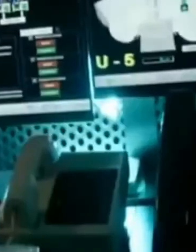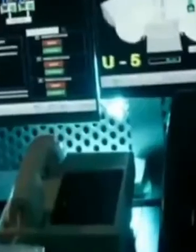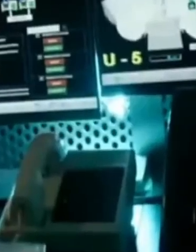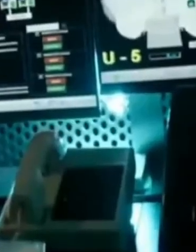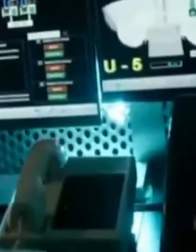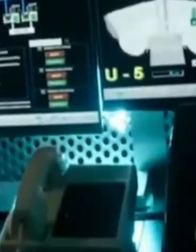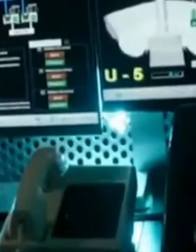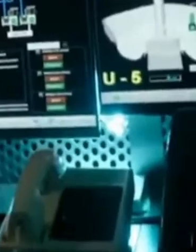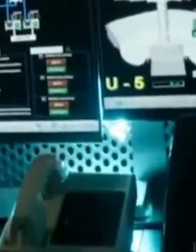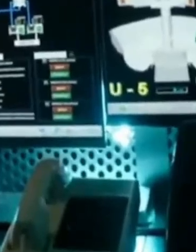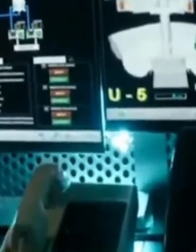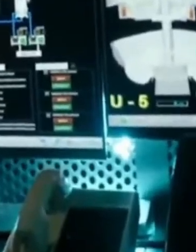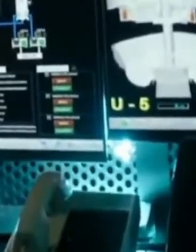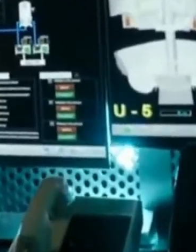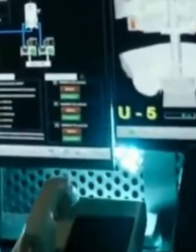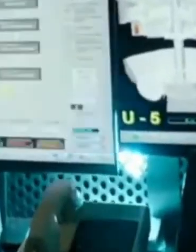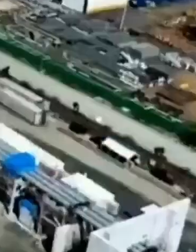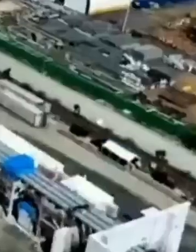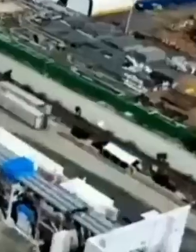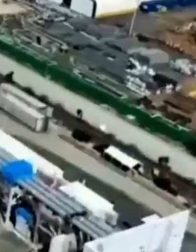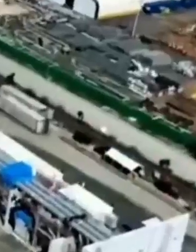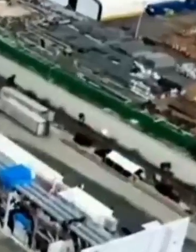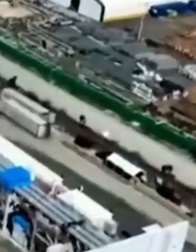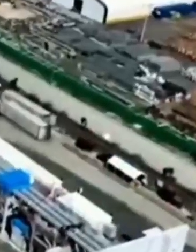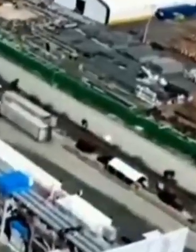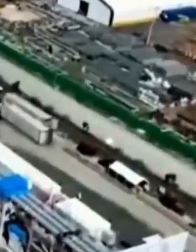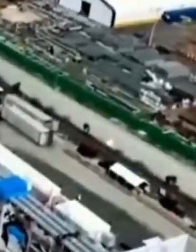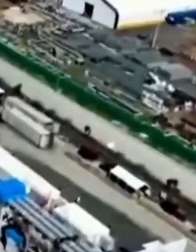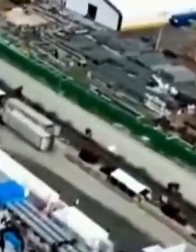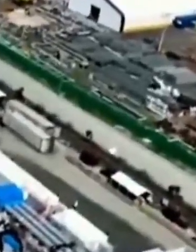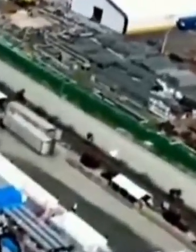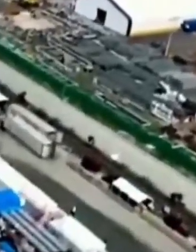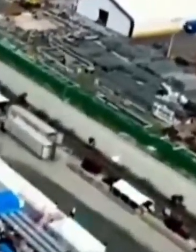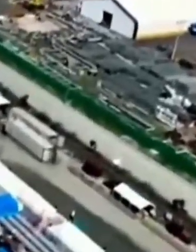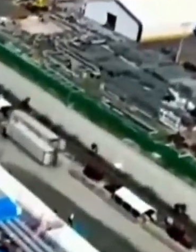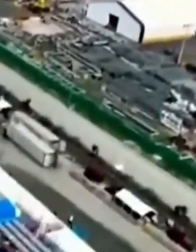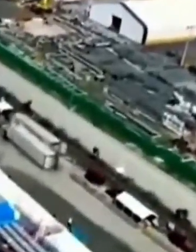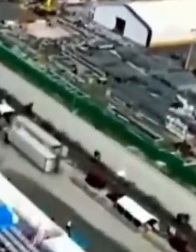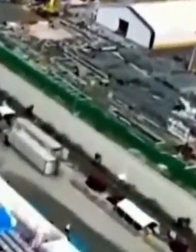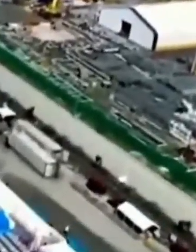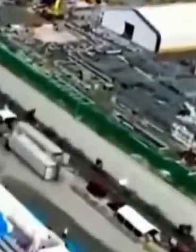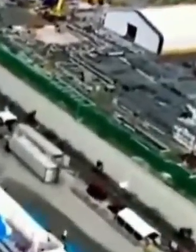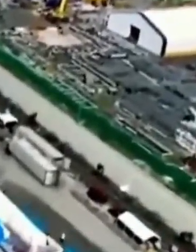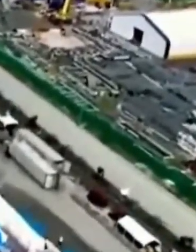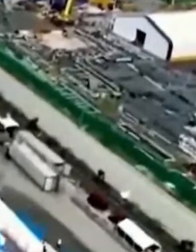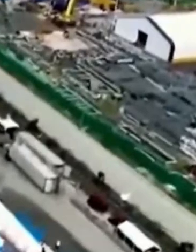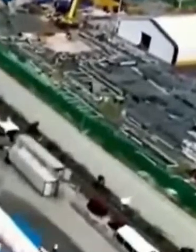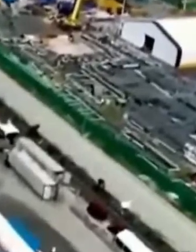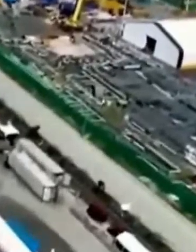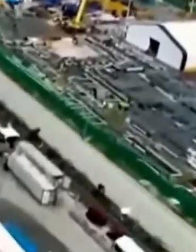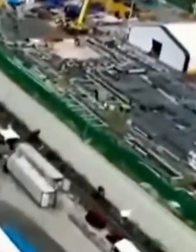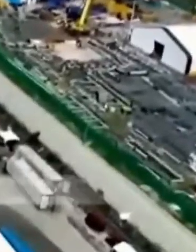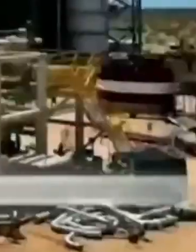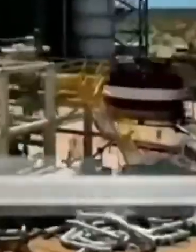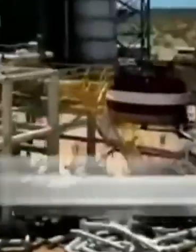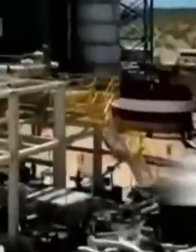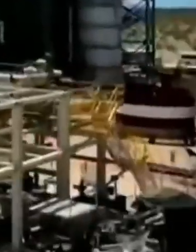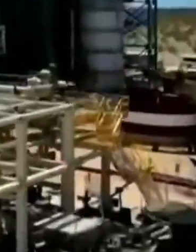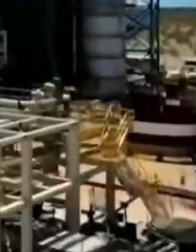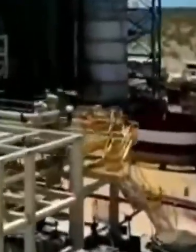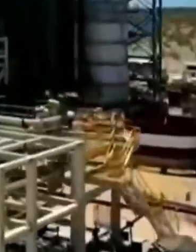de Estado, la CFE elaboró un portafolio de 60 proyectos que fortalecerán el sistema eléctrico nacional. Con una inversión